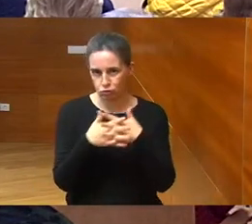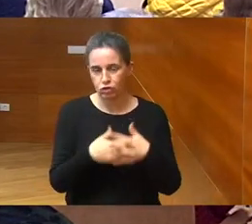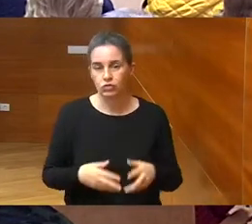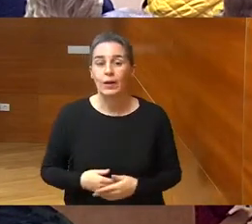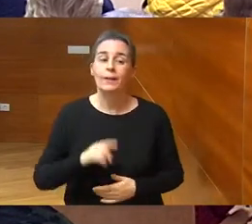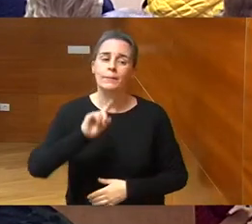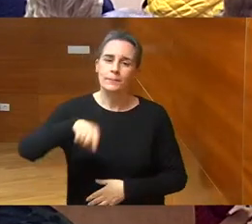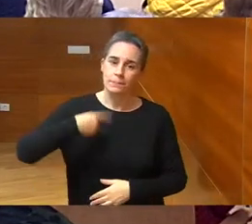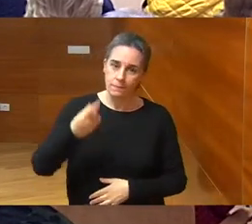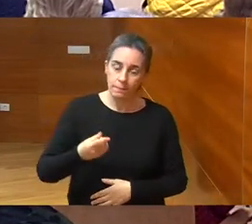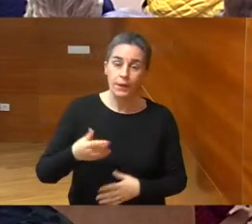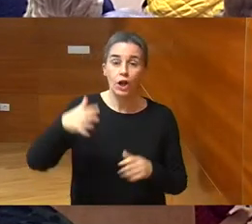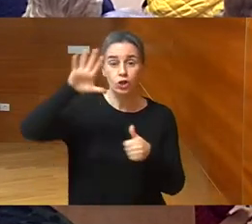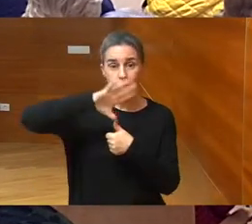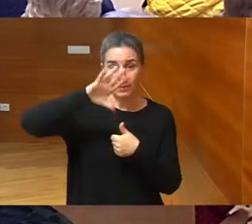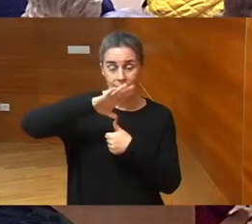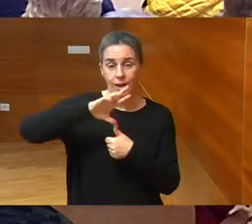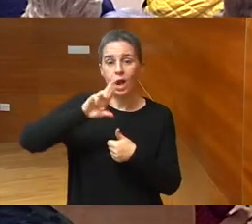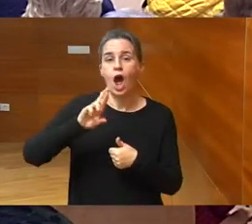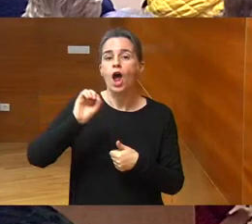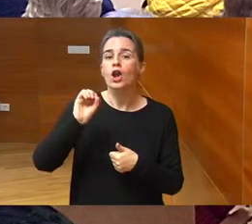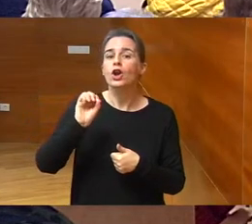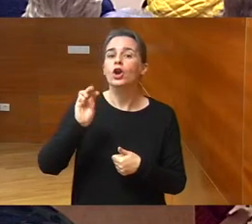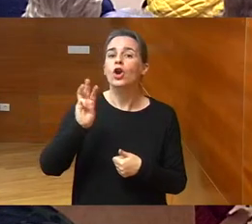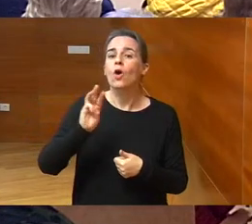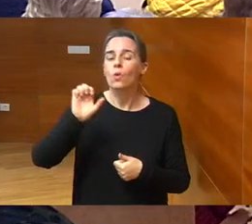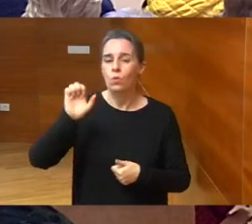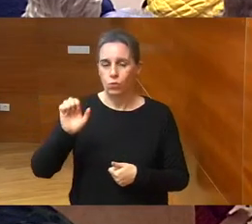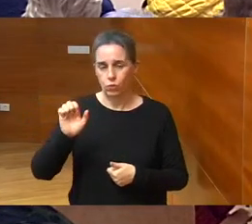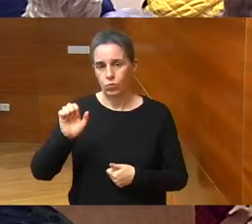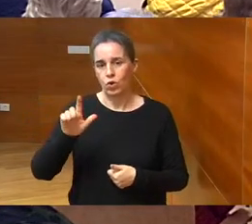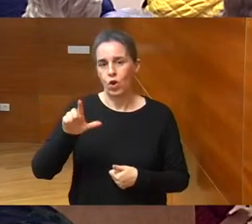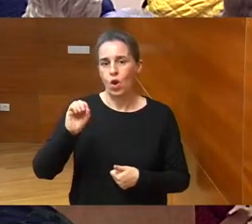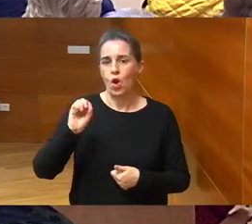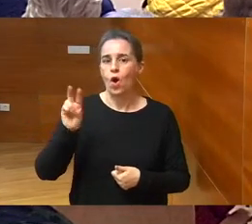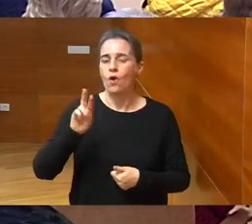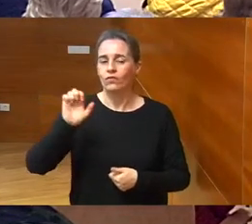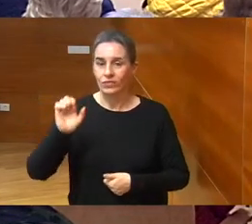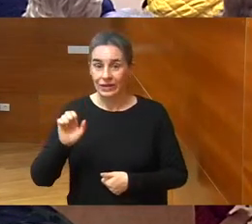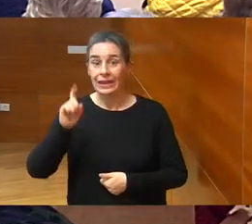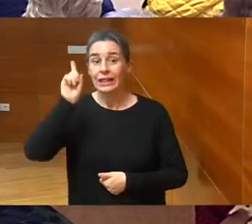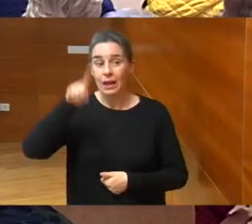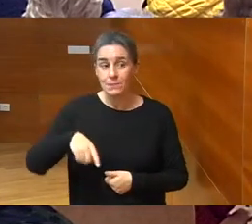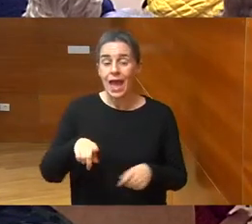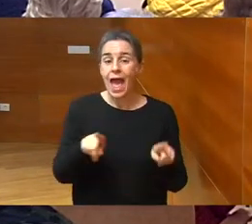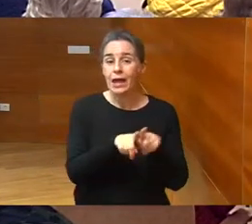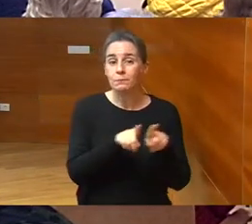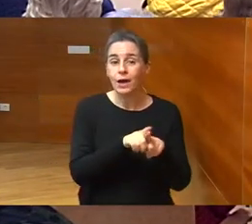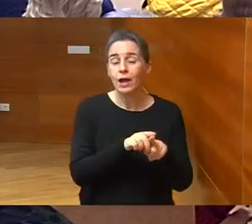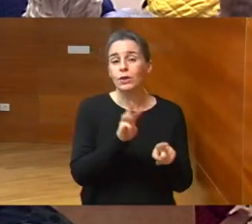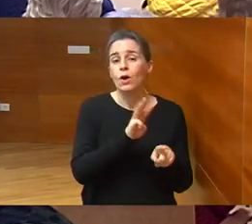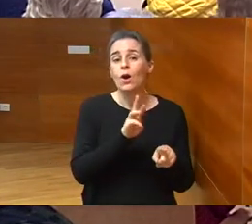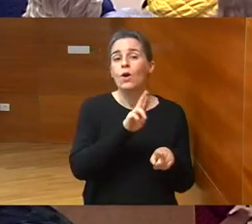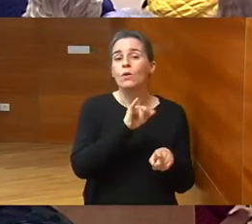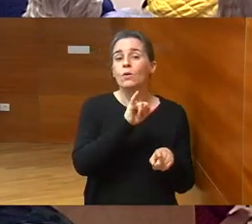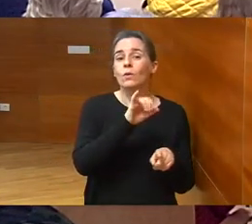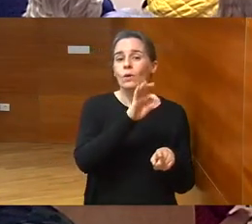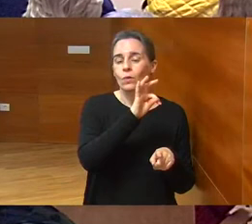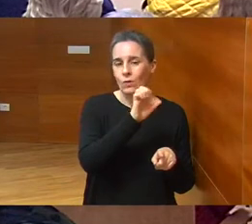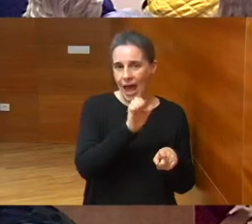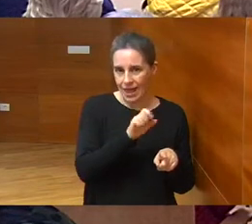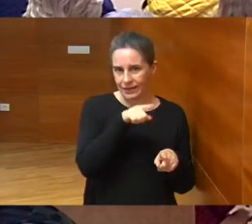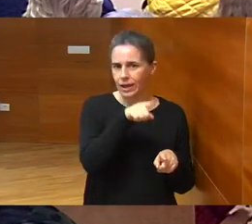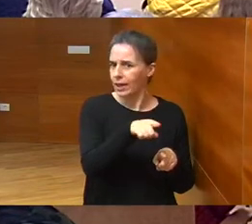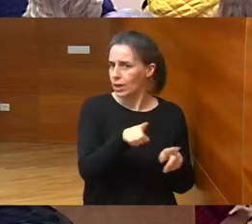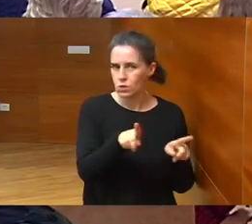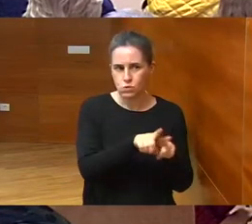a la que orbil Bright un dos hermanos bryght que se considera o inicio de la aviación de Aviación